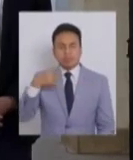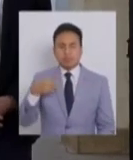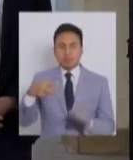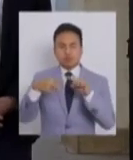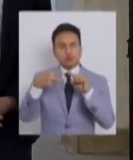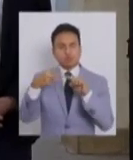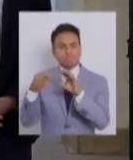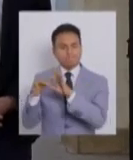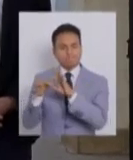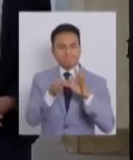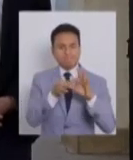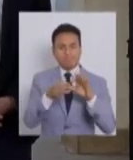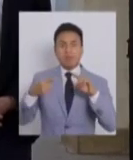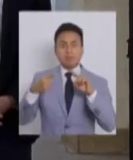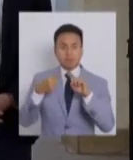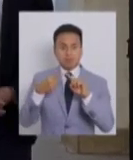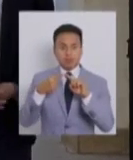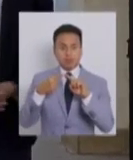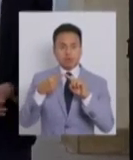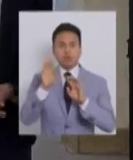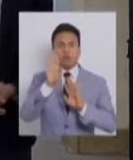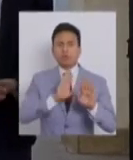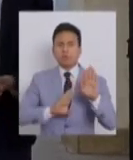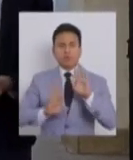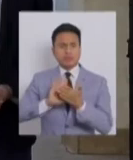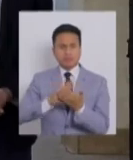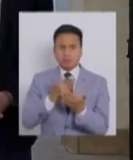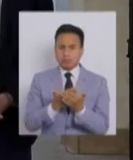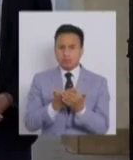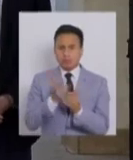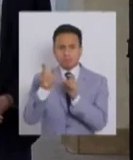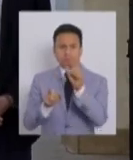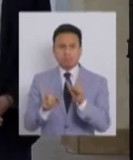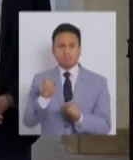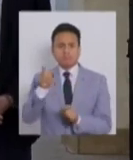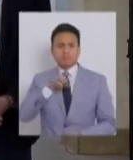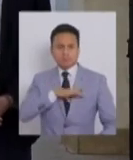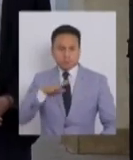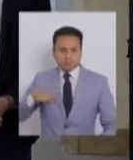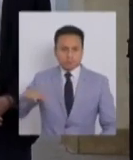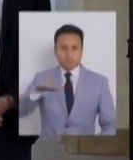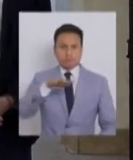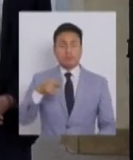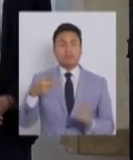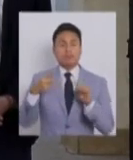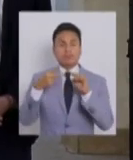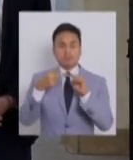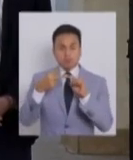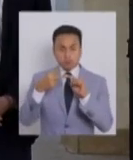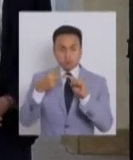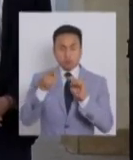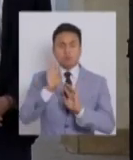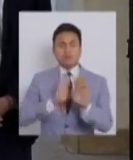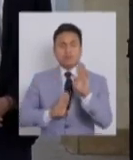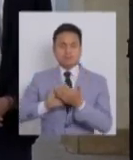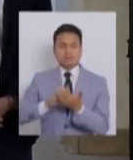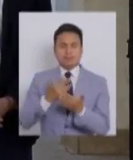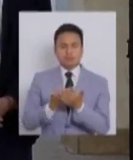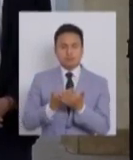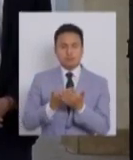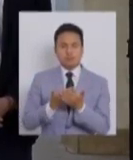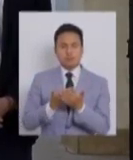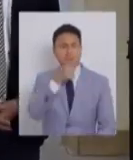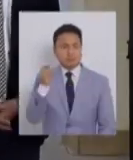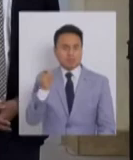dos. Primero, cuidar la salud de nuestros compatriotas. Y segundo, cuidar la salud de